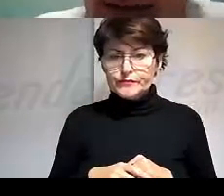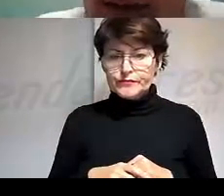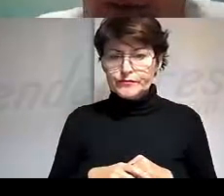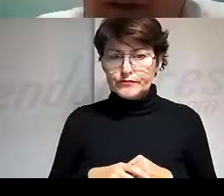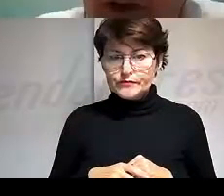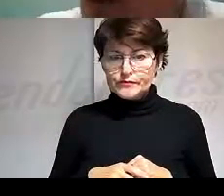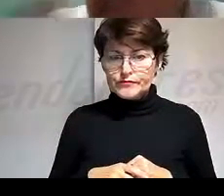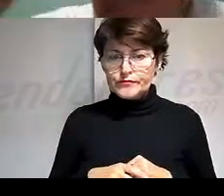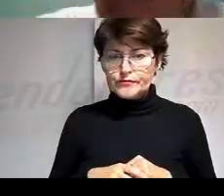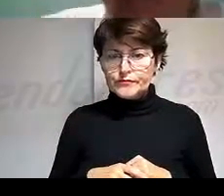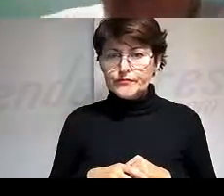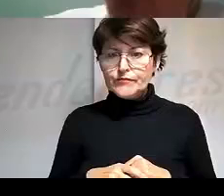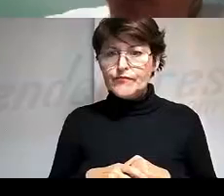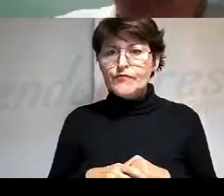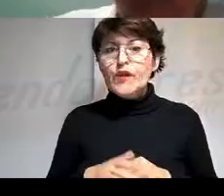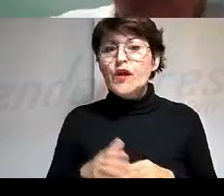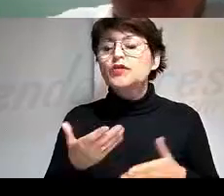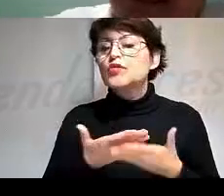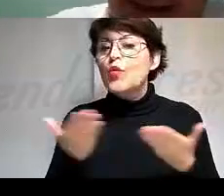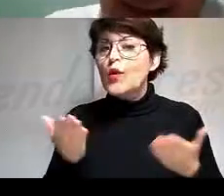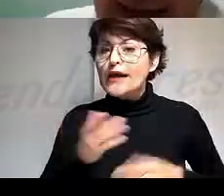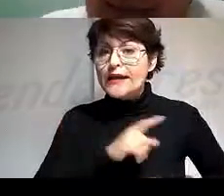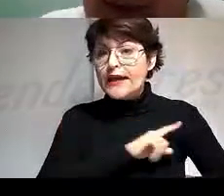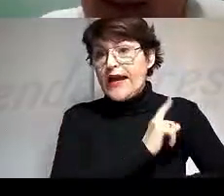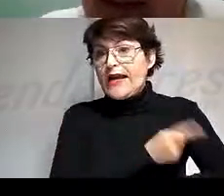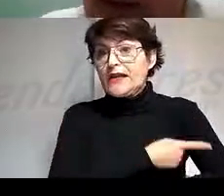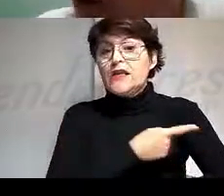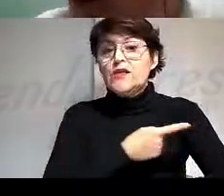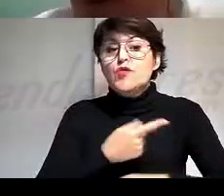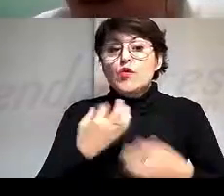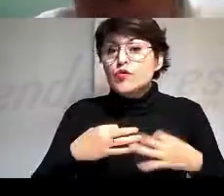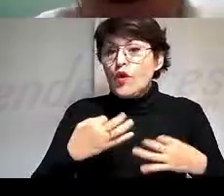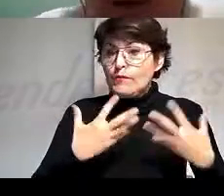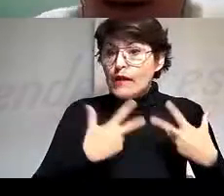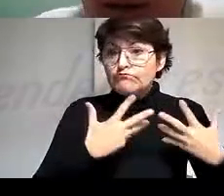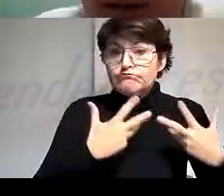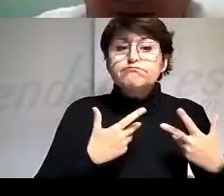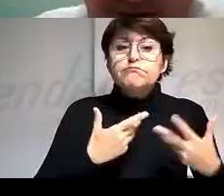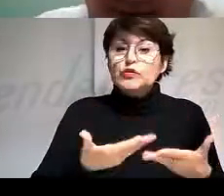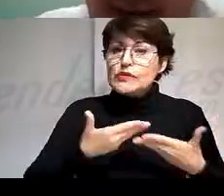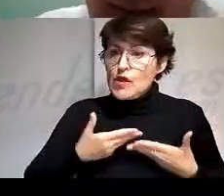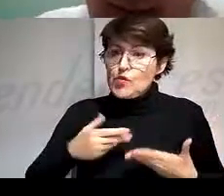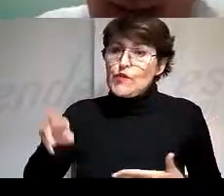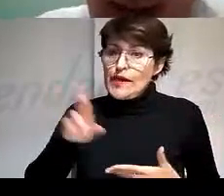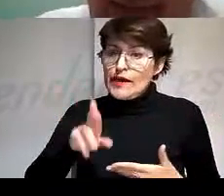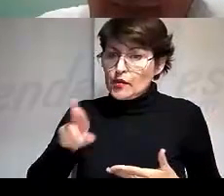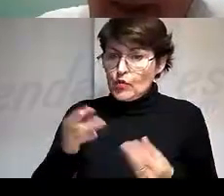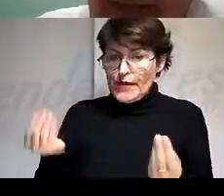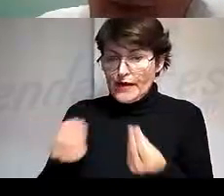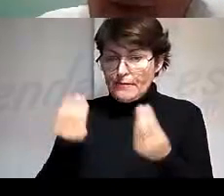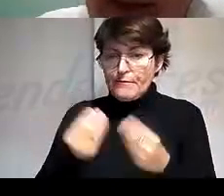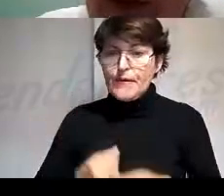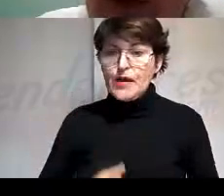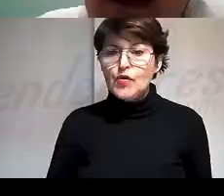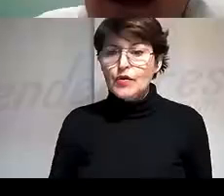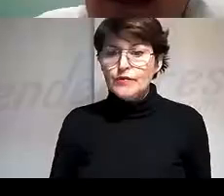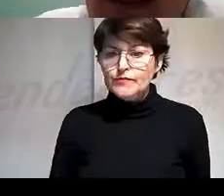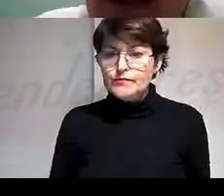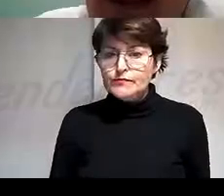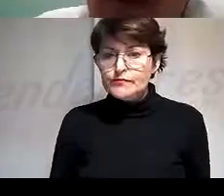el ejercicio físico, con cualquier producción de energía, a partir de glucosa, por ejemplo, de cualquier otra fuente de energía. Por lo